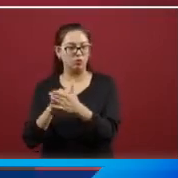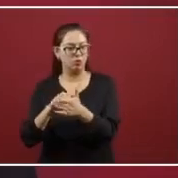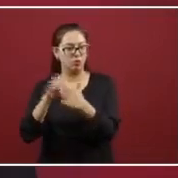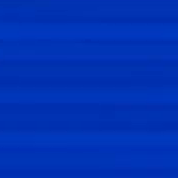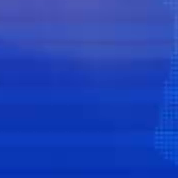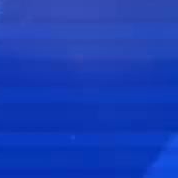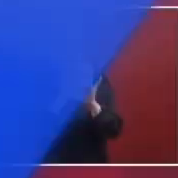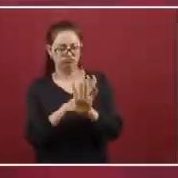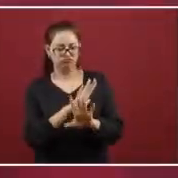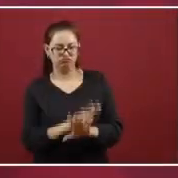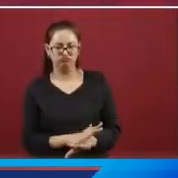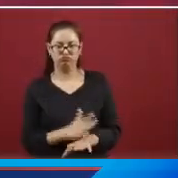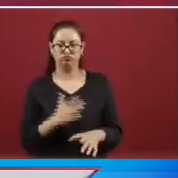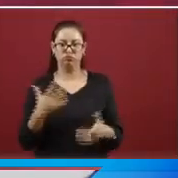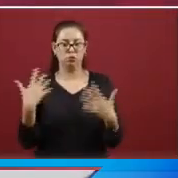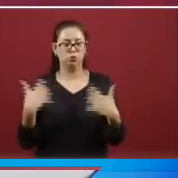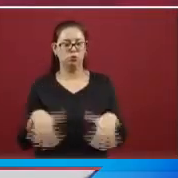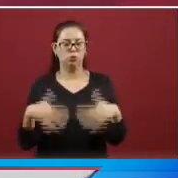Comercio.